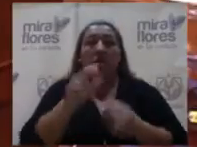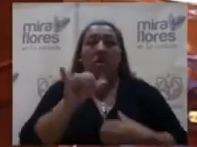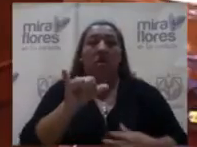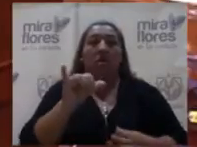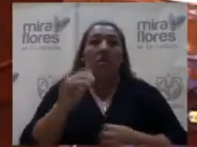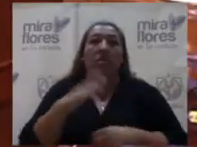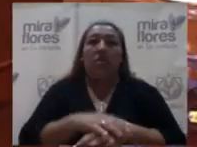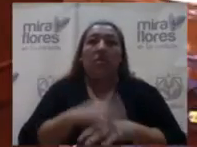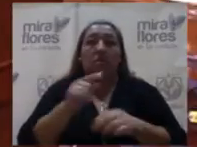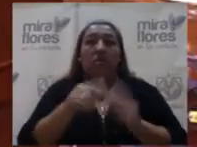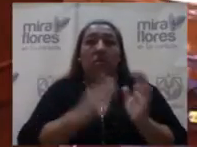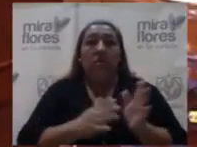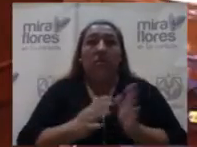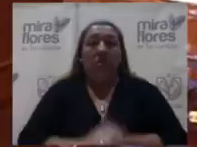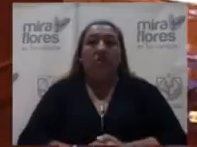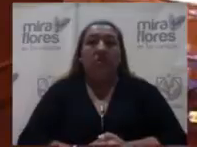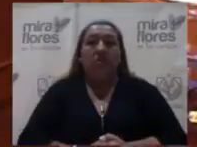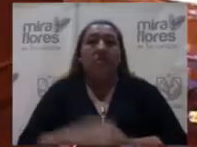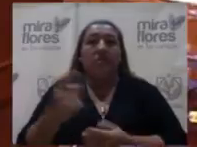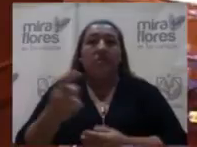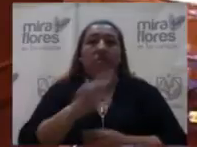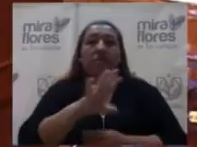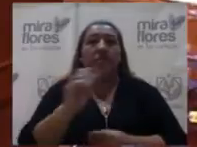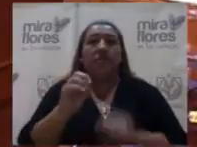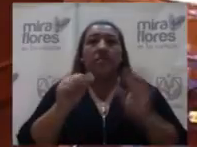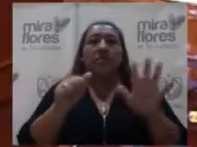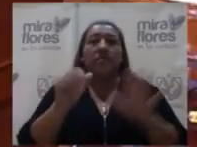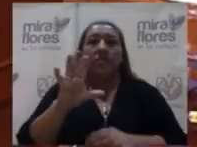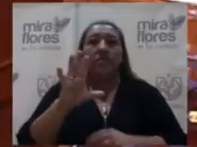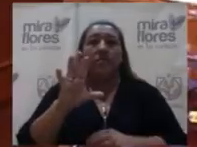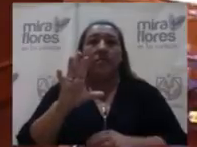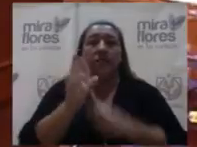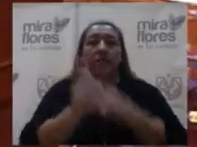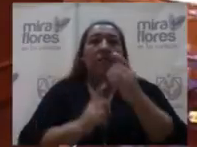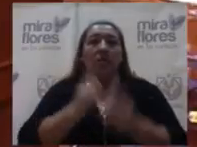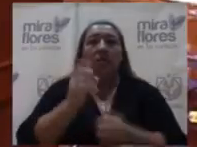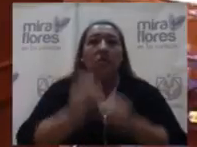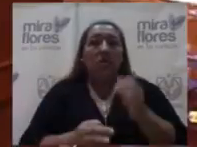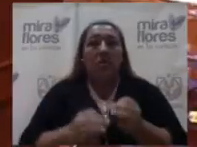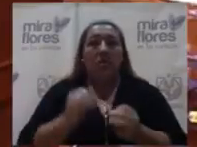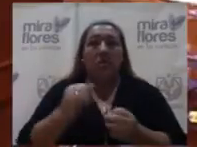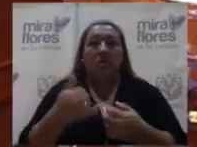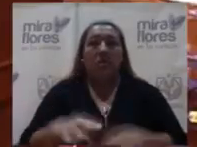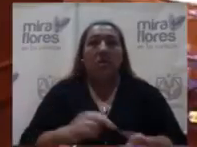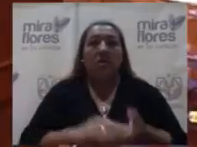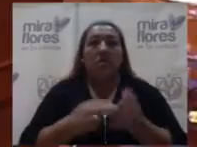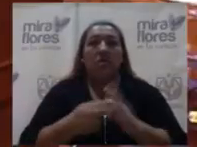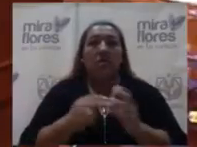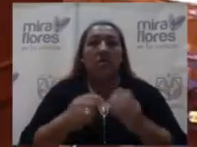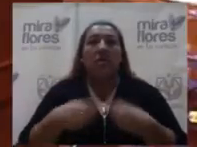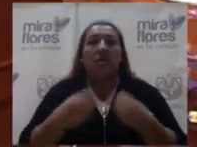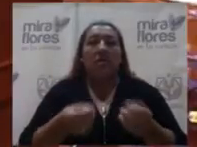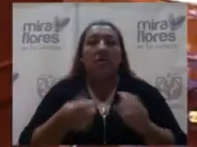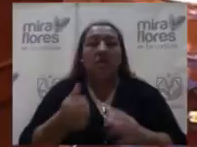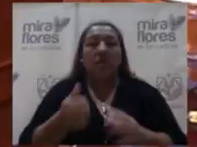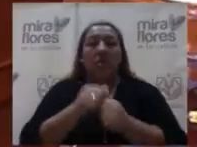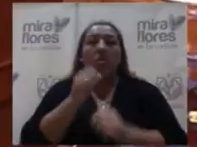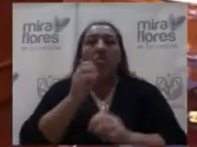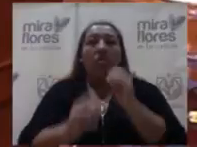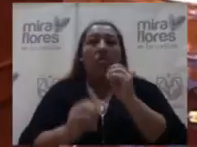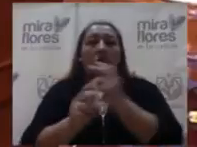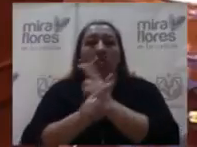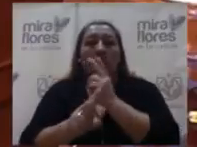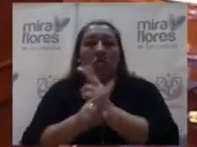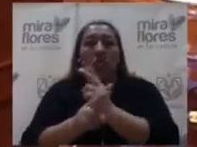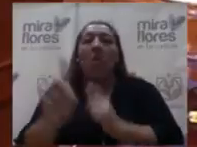sobre esta ordenanza se han presentado 565 declaraciones juradas a la fecha y ya han sido emitidas 6 notificaciones de prevención